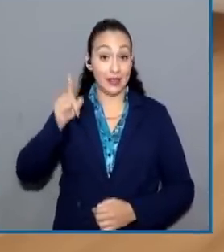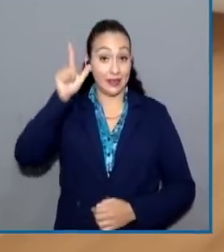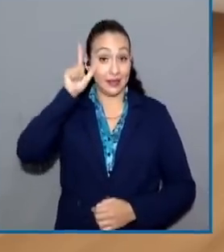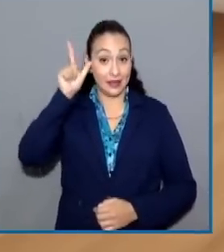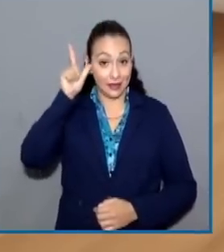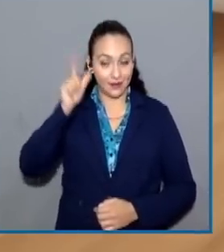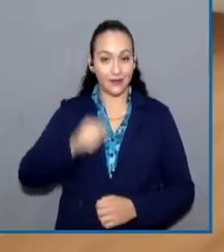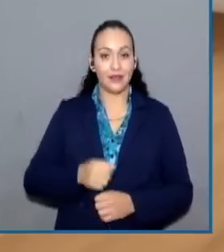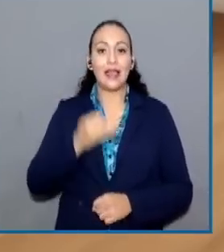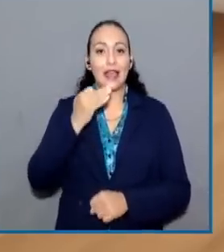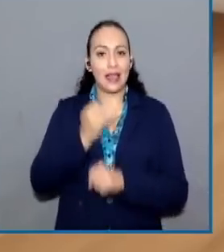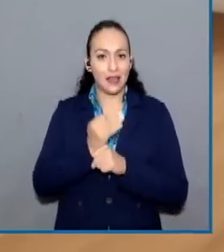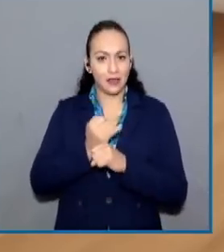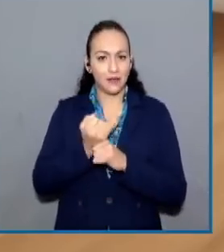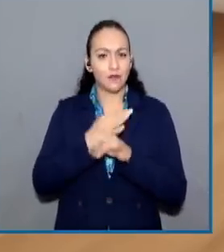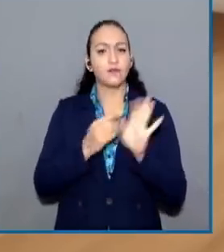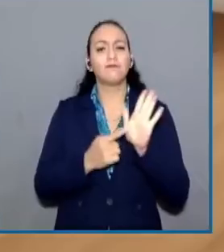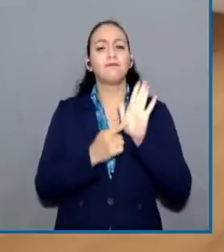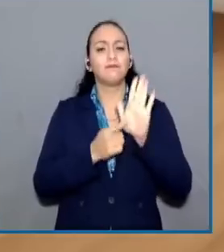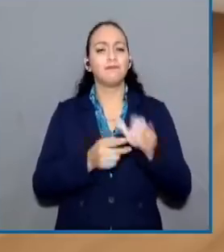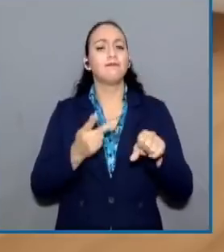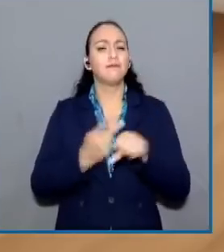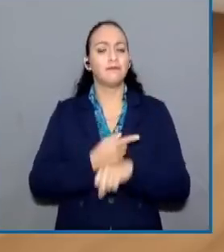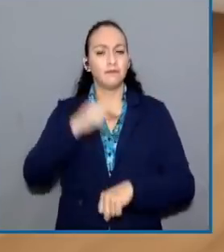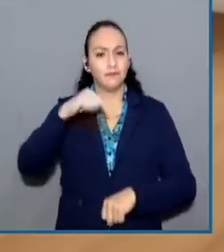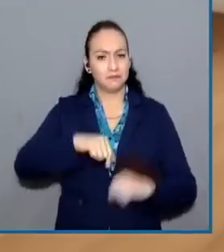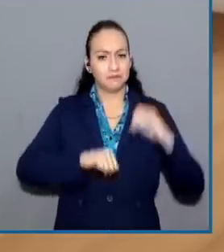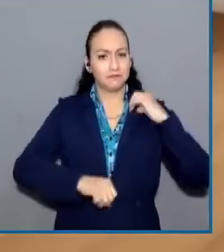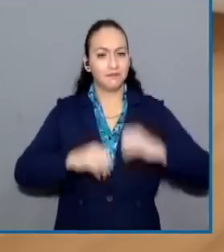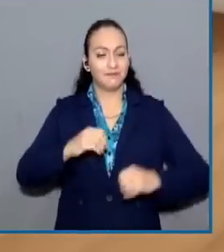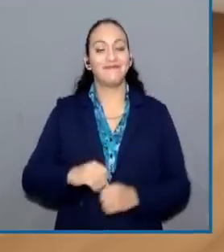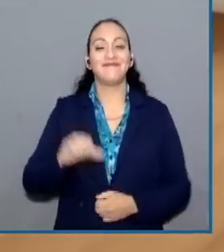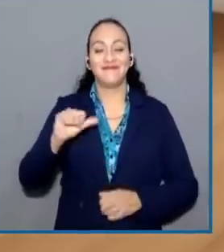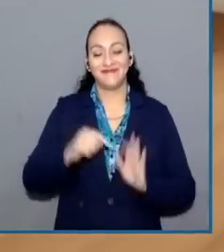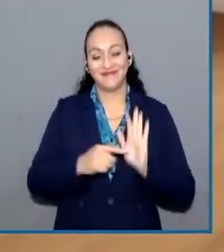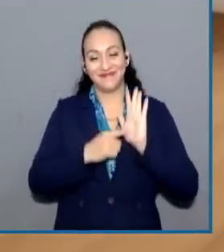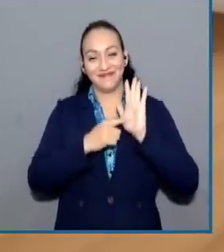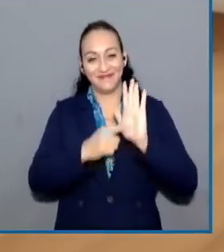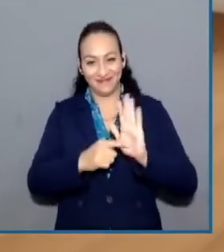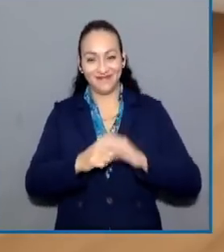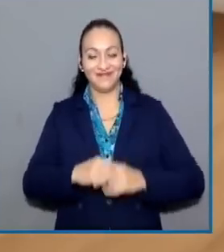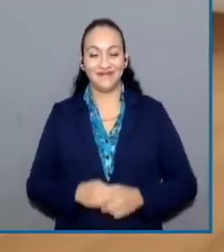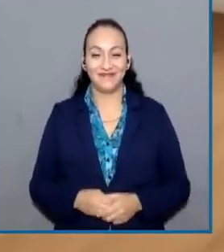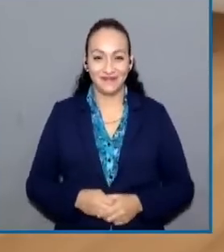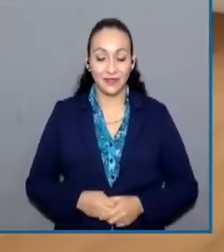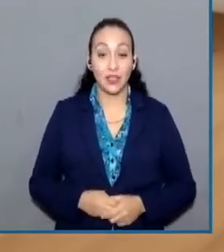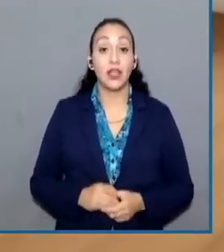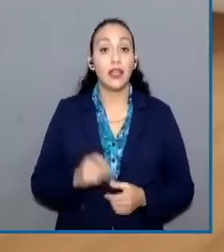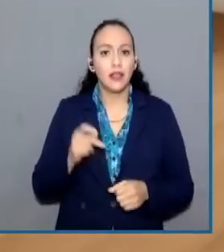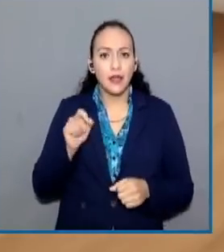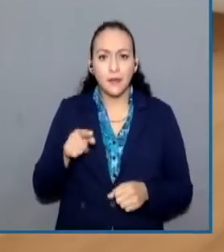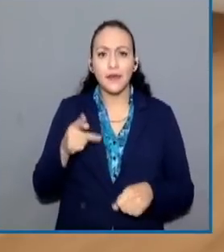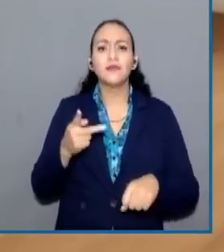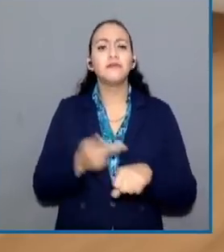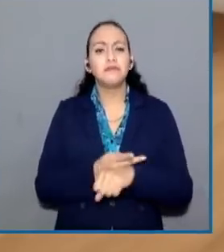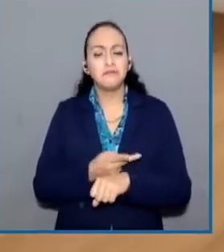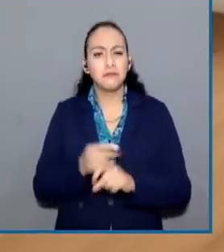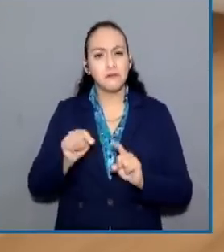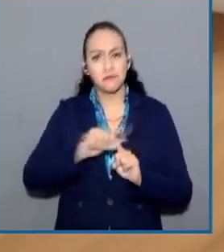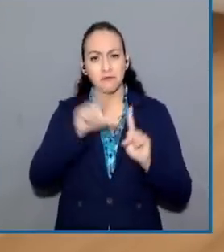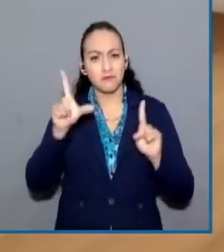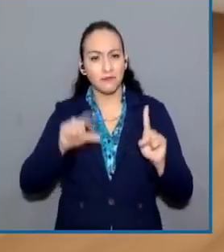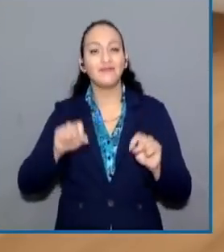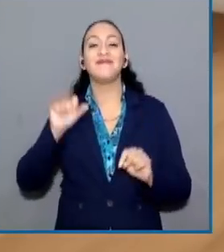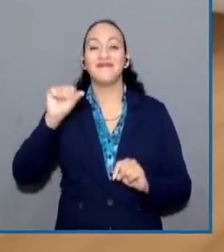la información más importante generada dentro del Poder Judicial de la Federación y por supuesto en el territorio nacional. Damos